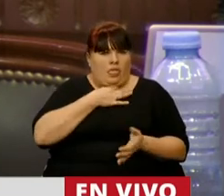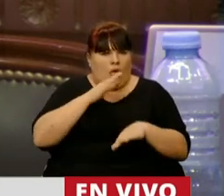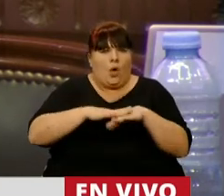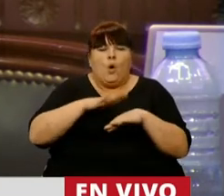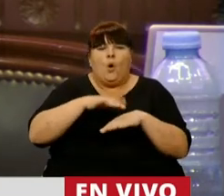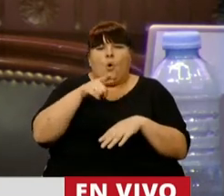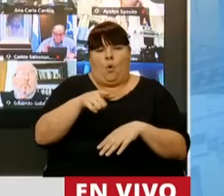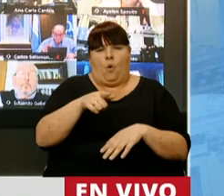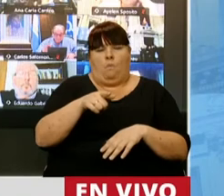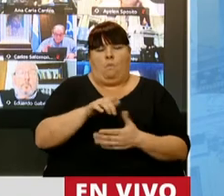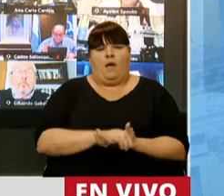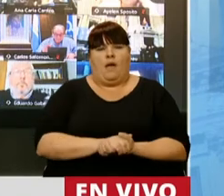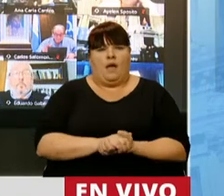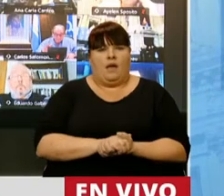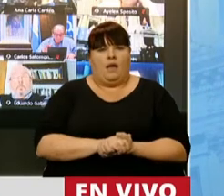por